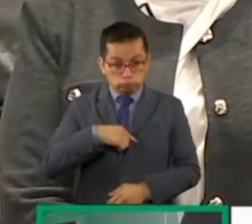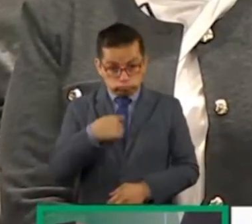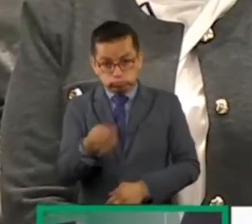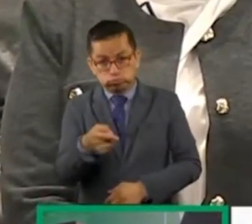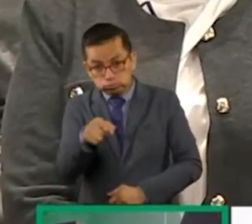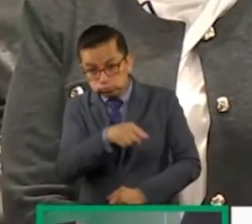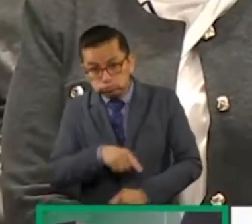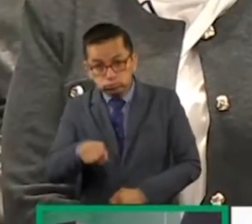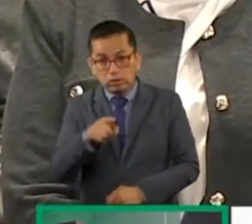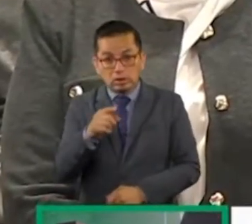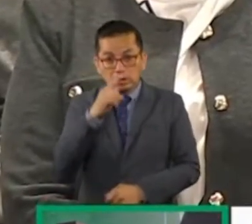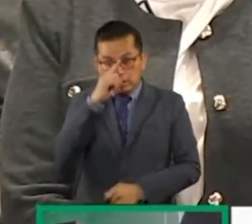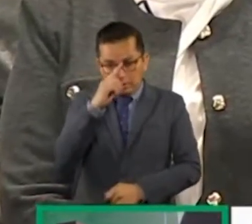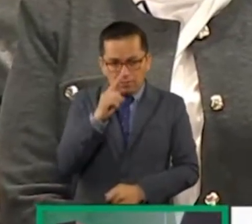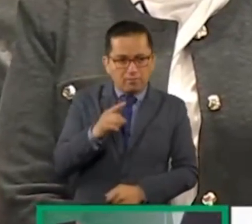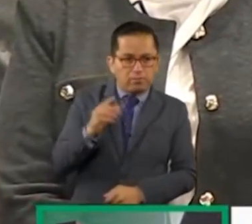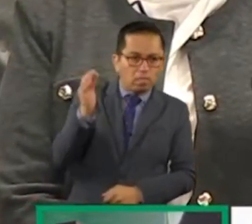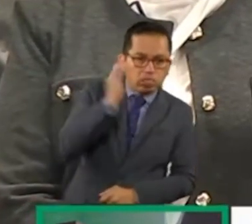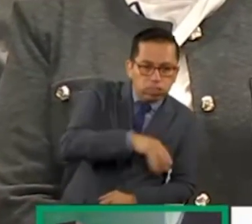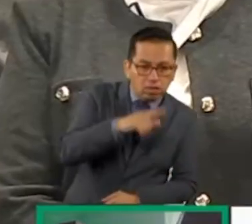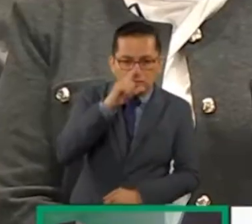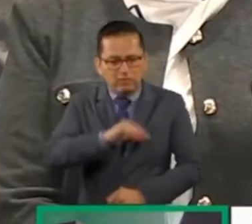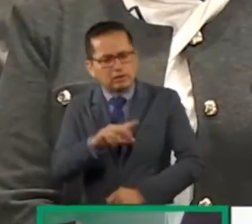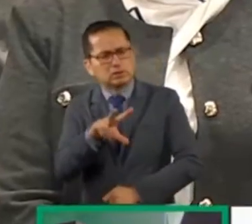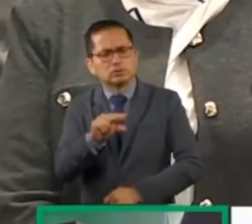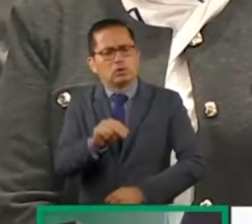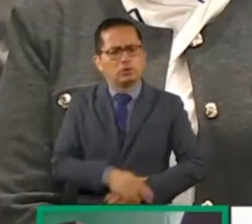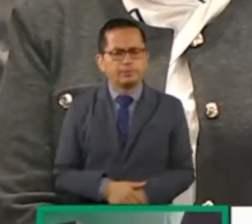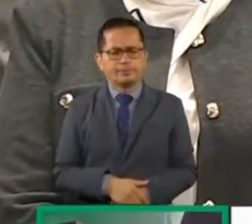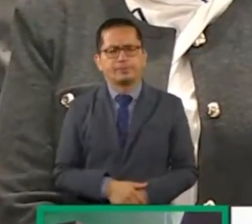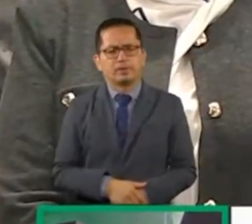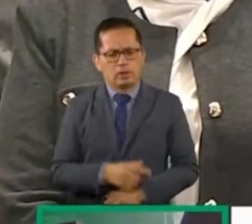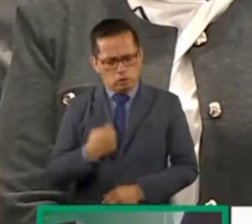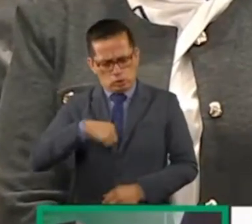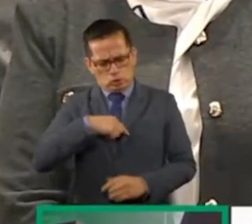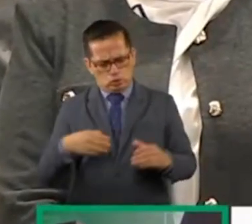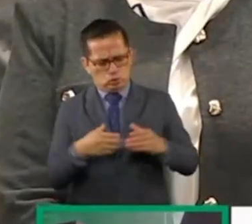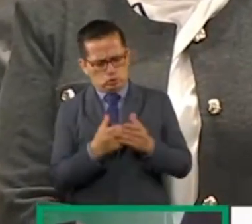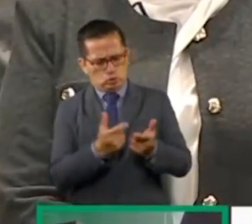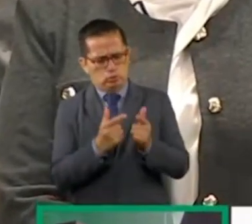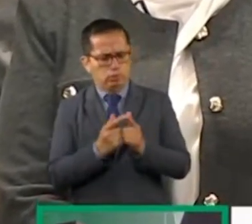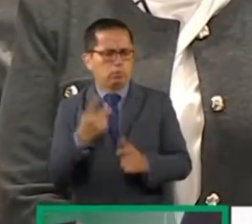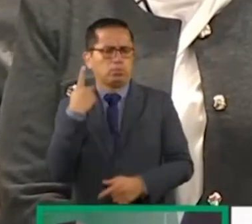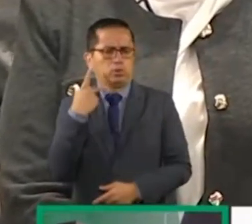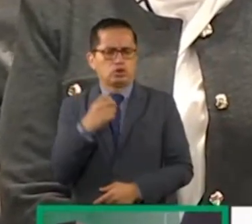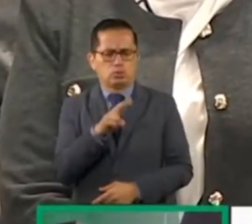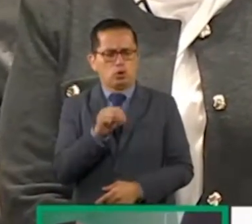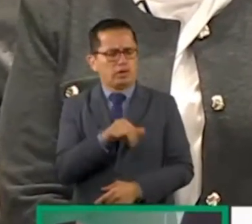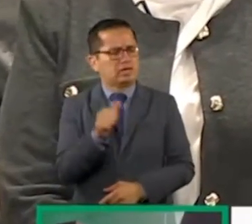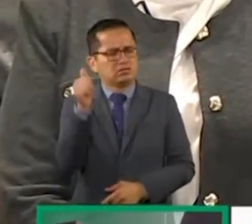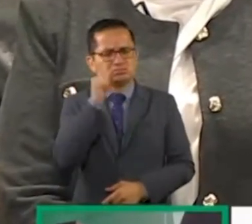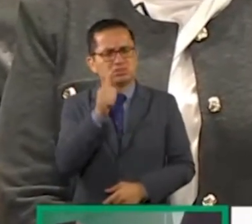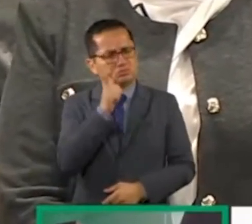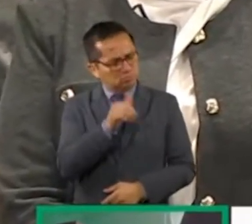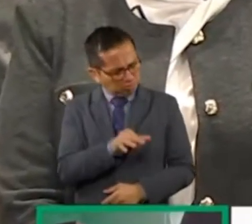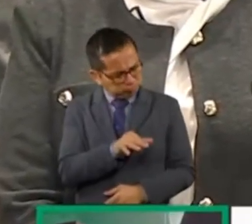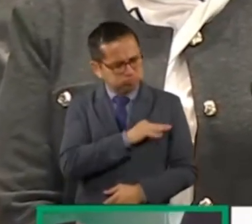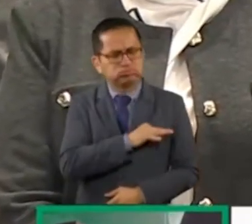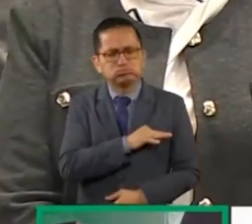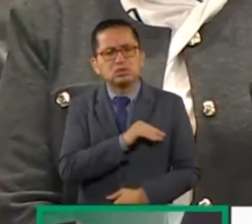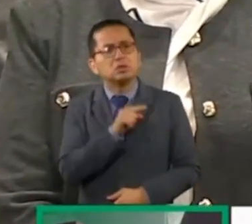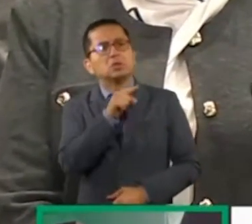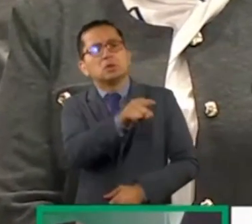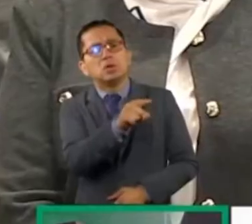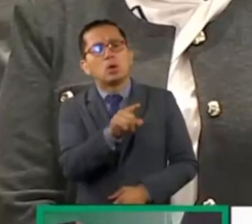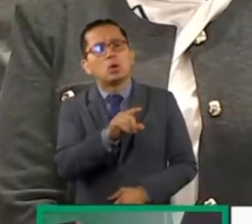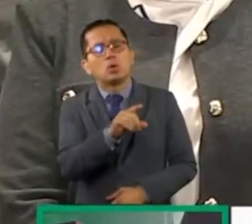estas reformas estamos demostrando que en la bancada de Morena tenemos la valentía de respaldar a la doctora Claudia